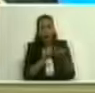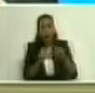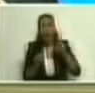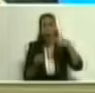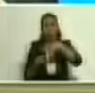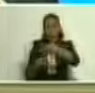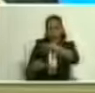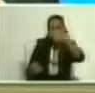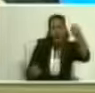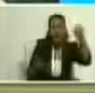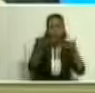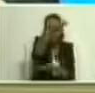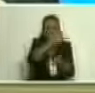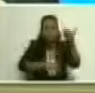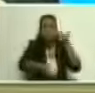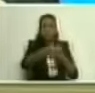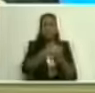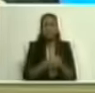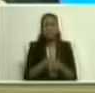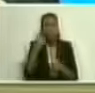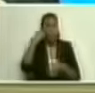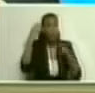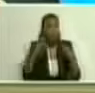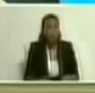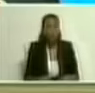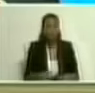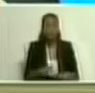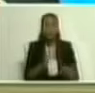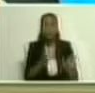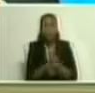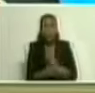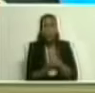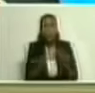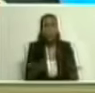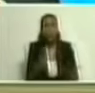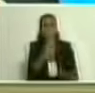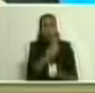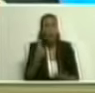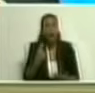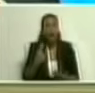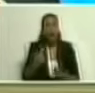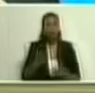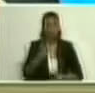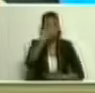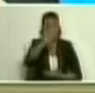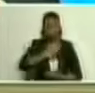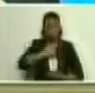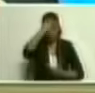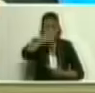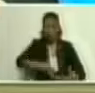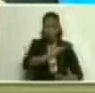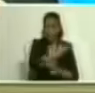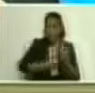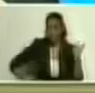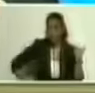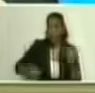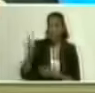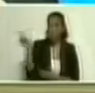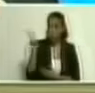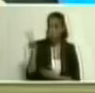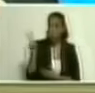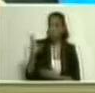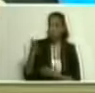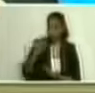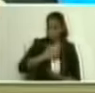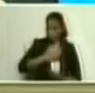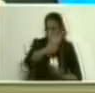Igualmente, le he ratificado el compromiso como jefe de Estado del Estado